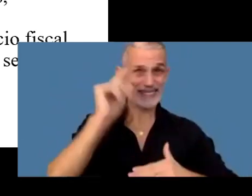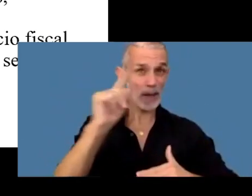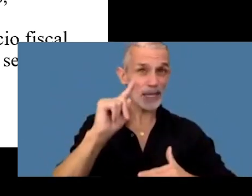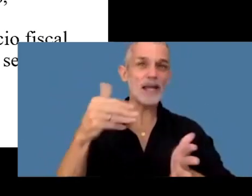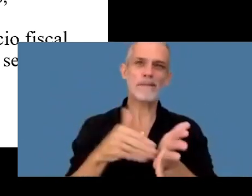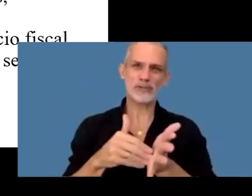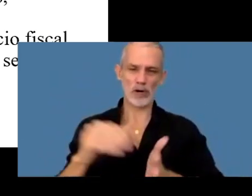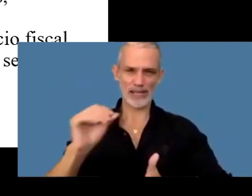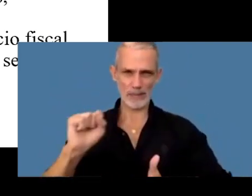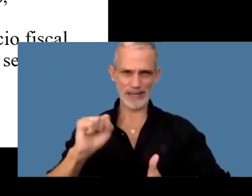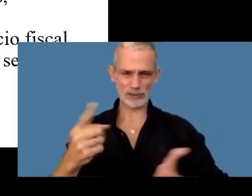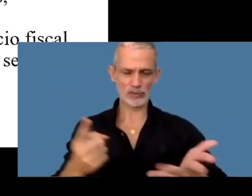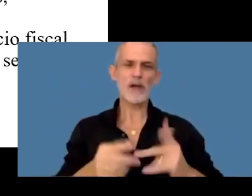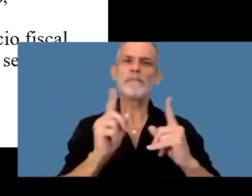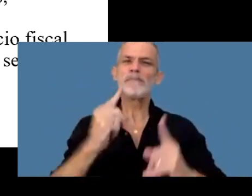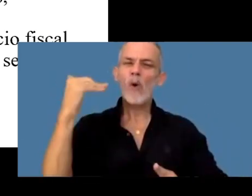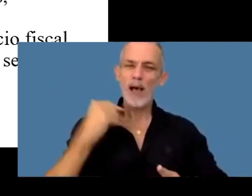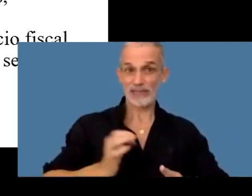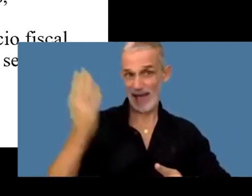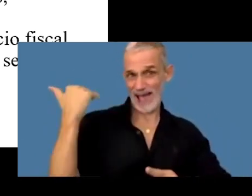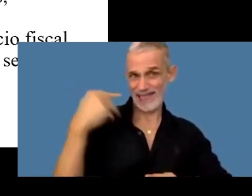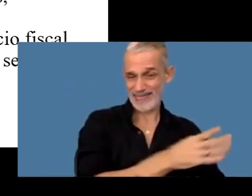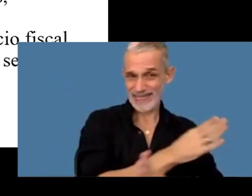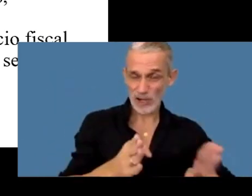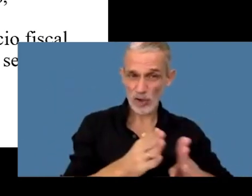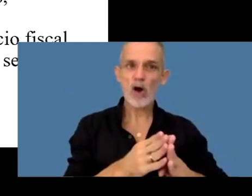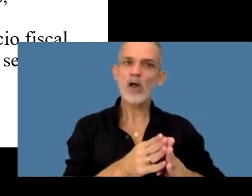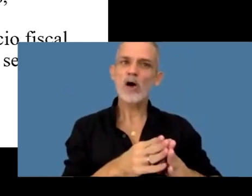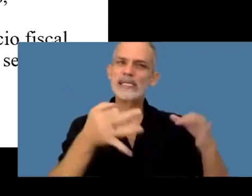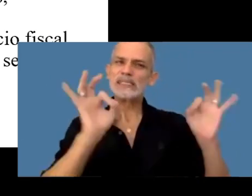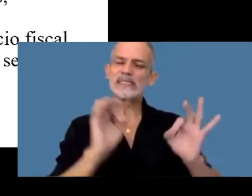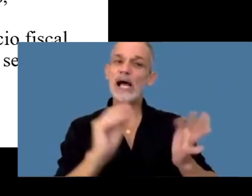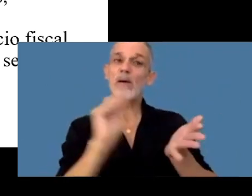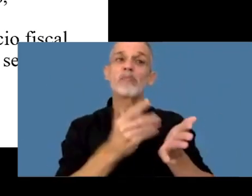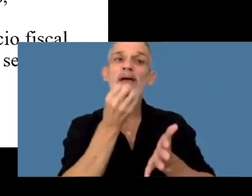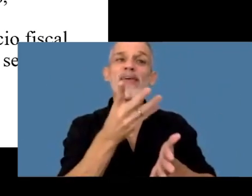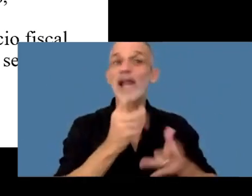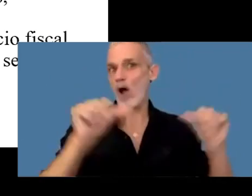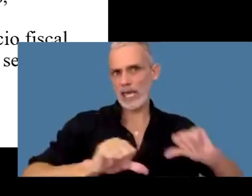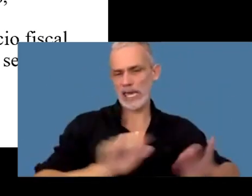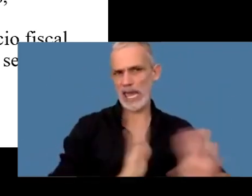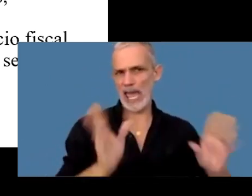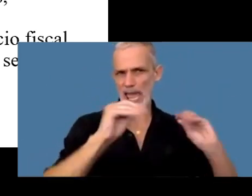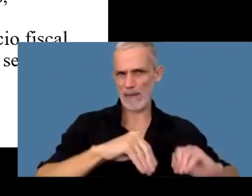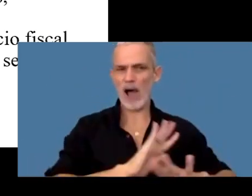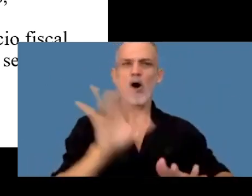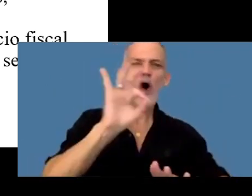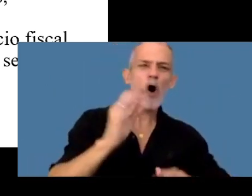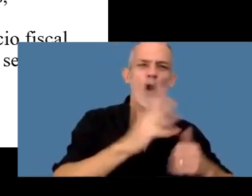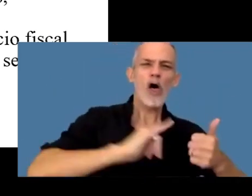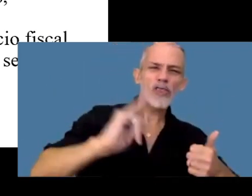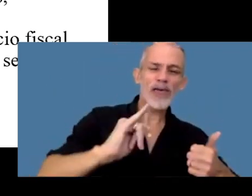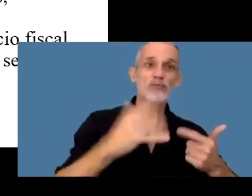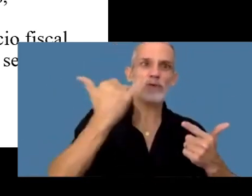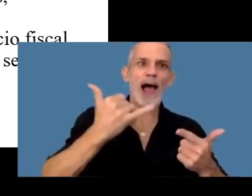Como ocurrió con el anterior, están excluidos los declarados en quiebra, los querellados o denunciados penalmente,